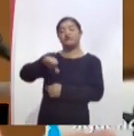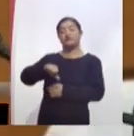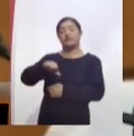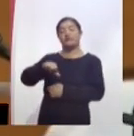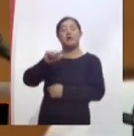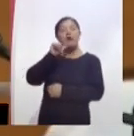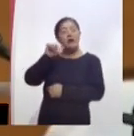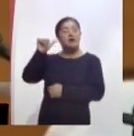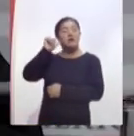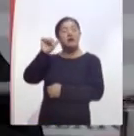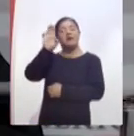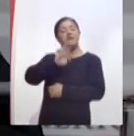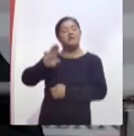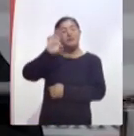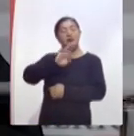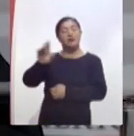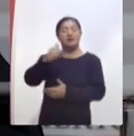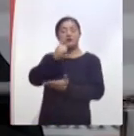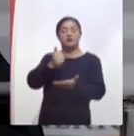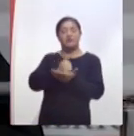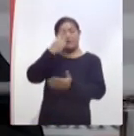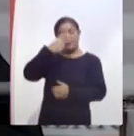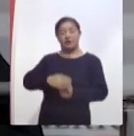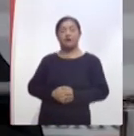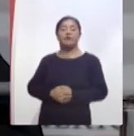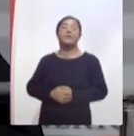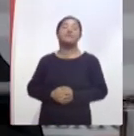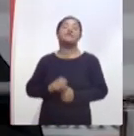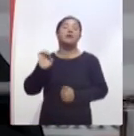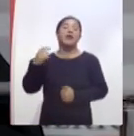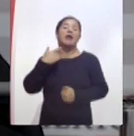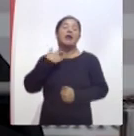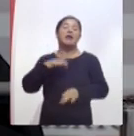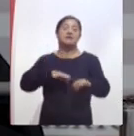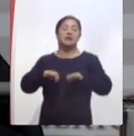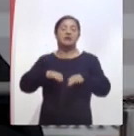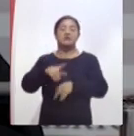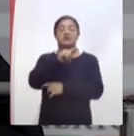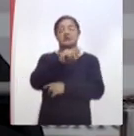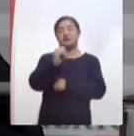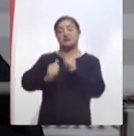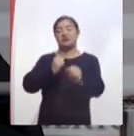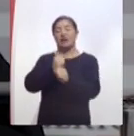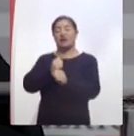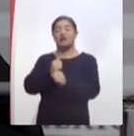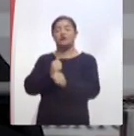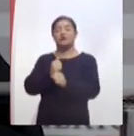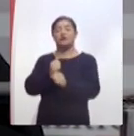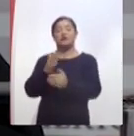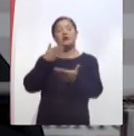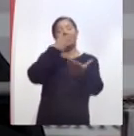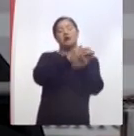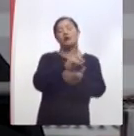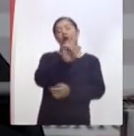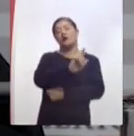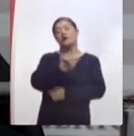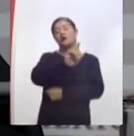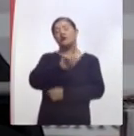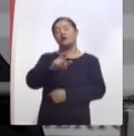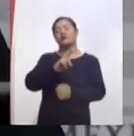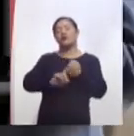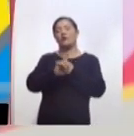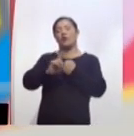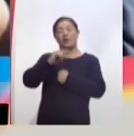miércoles en la Ciudad de México. El exfuncionario de 70 años de edad ingresó el lunes pasado al Centro Médico ABC Observatorio por un